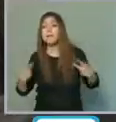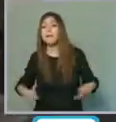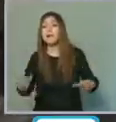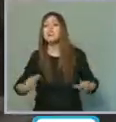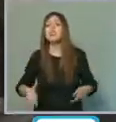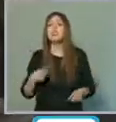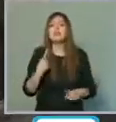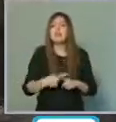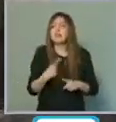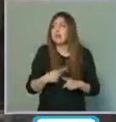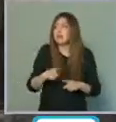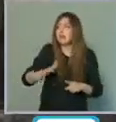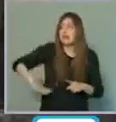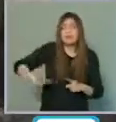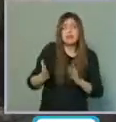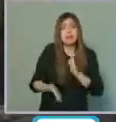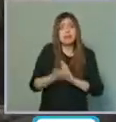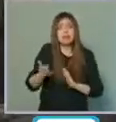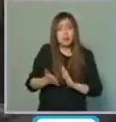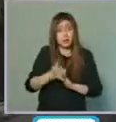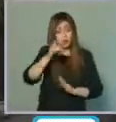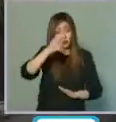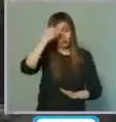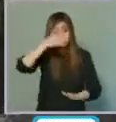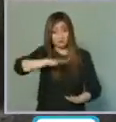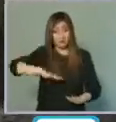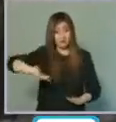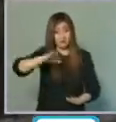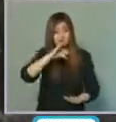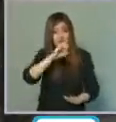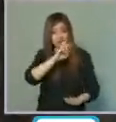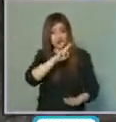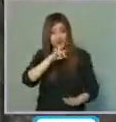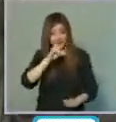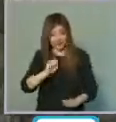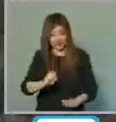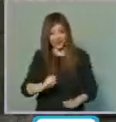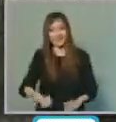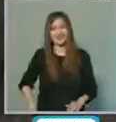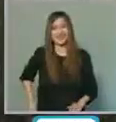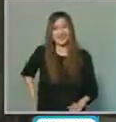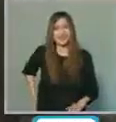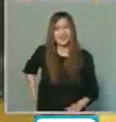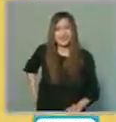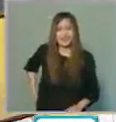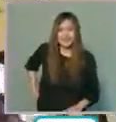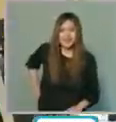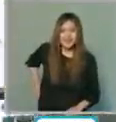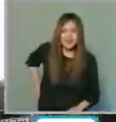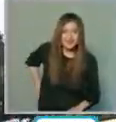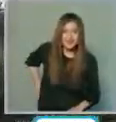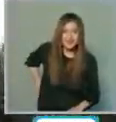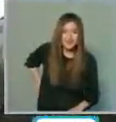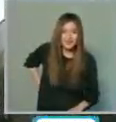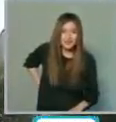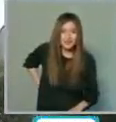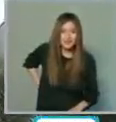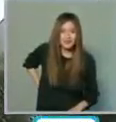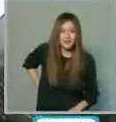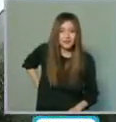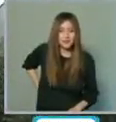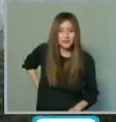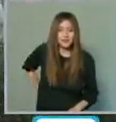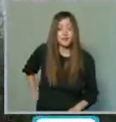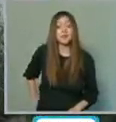de qué son todas esas construcciones que hay alrededor de estos cerros, va? No se me cansen. Le digo,